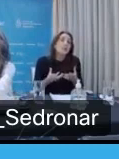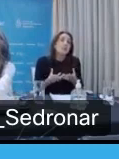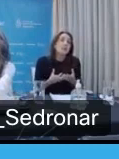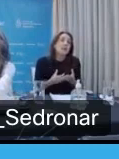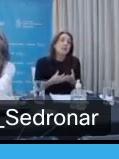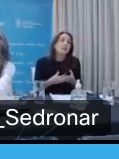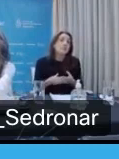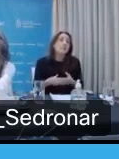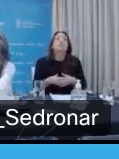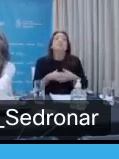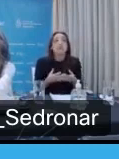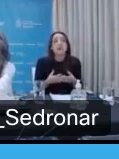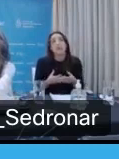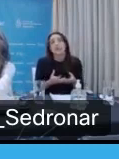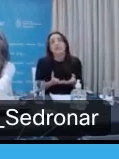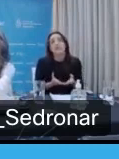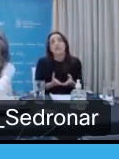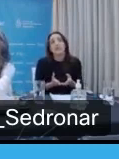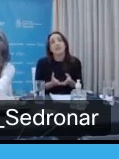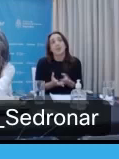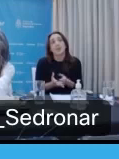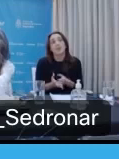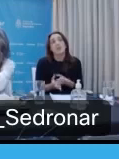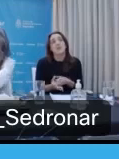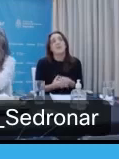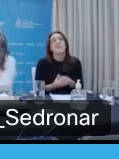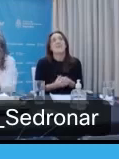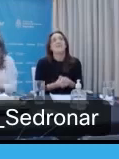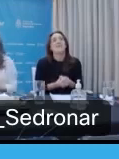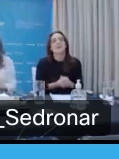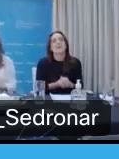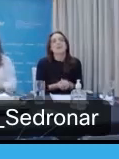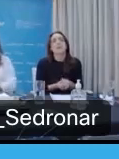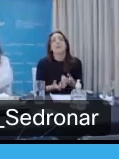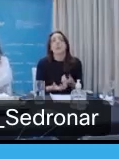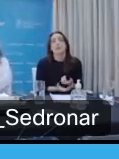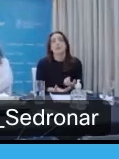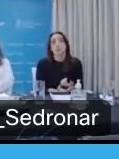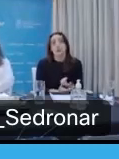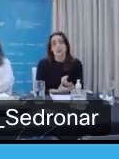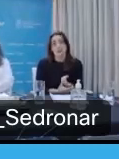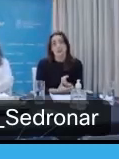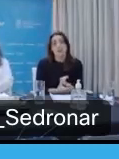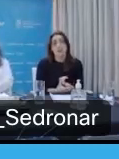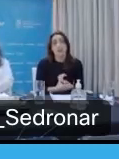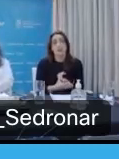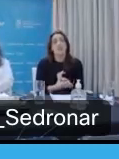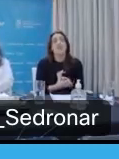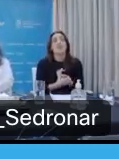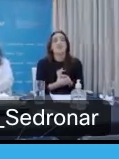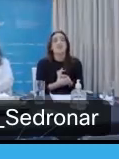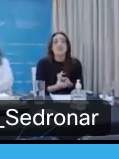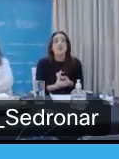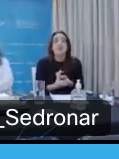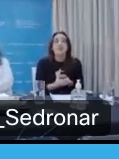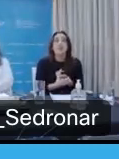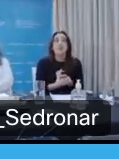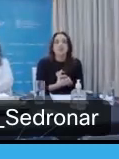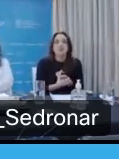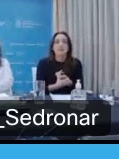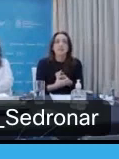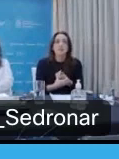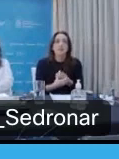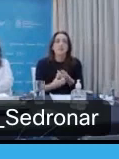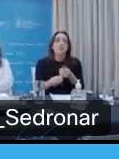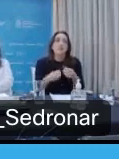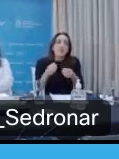juvenil está constituida fuertemente por la identificación con el grupo de pares, ¿no?, y la generación de pertenencia con el grupo